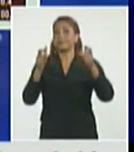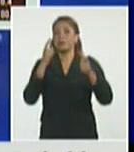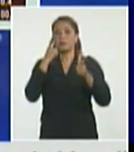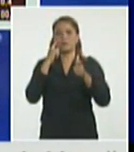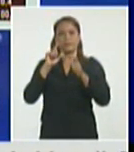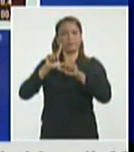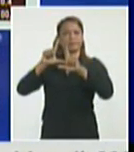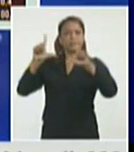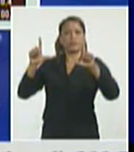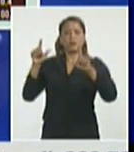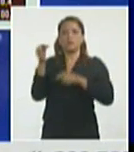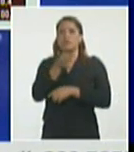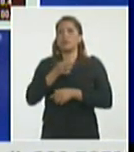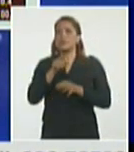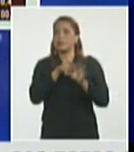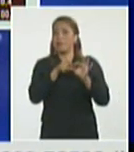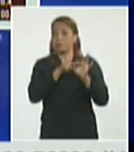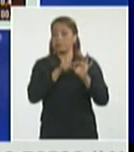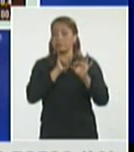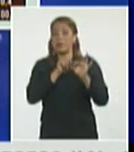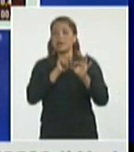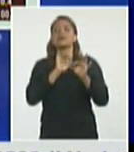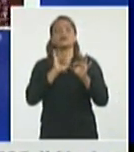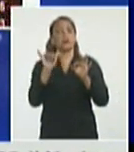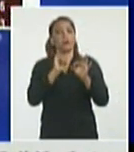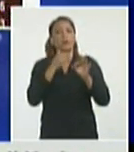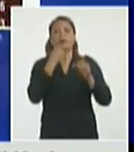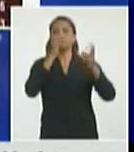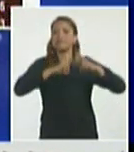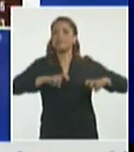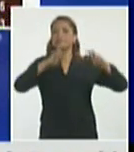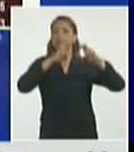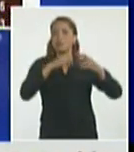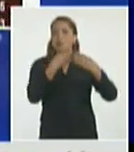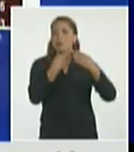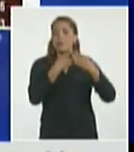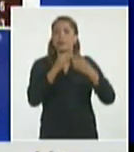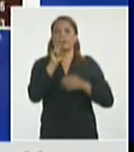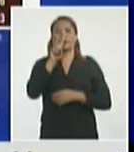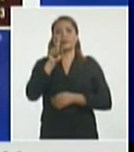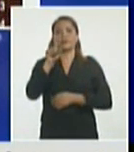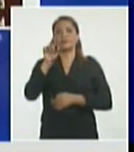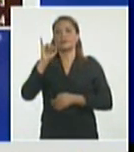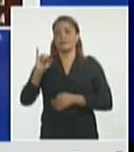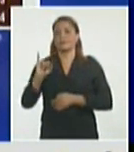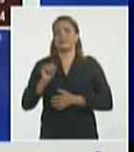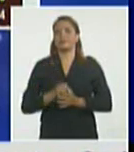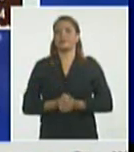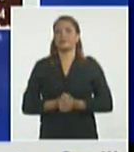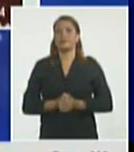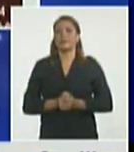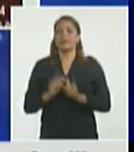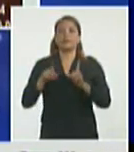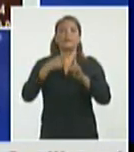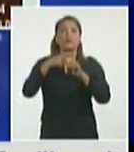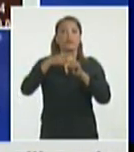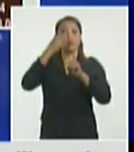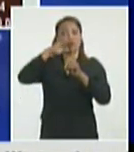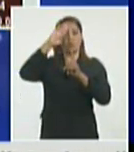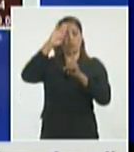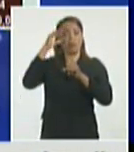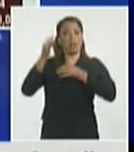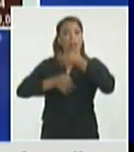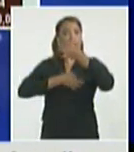y del municipio especial Isla de la Juventud también se procesaron muestras, 216. La positividad en Cuba, como ya había